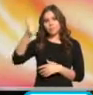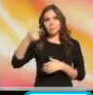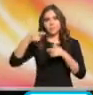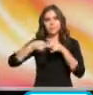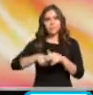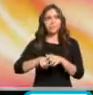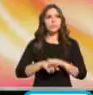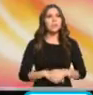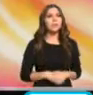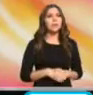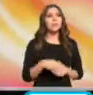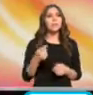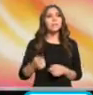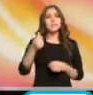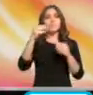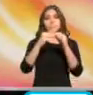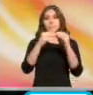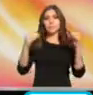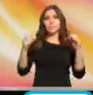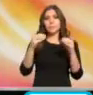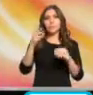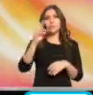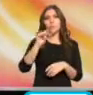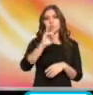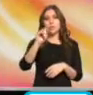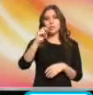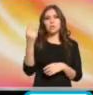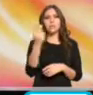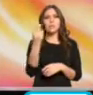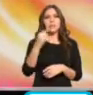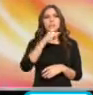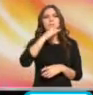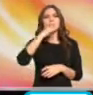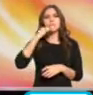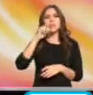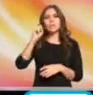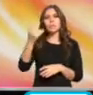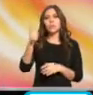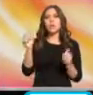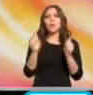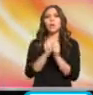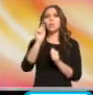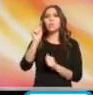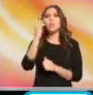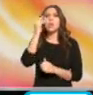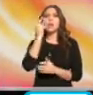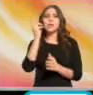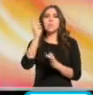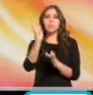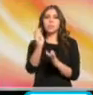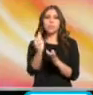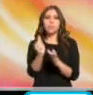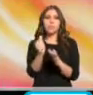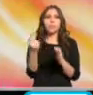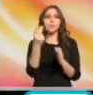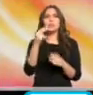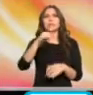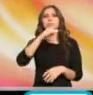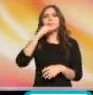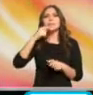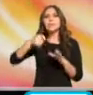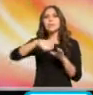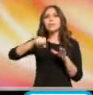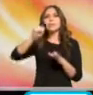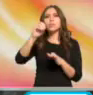hago? Para acompañar nuestros rollitos fritos vamos a utilizar salsa de soya con un poco de jugo de limón. Esto lo pueden, hay que diluir la salsa de soya porque es un